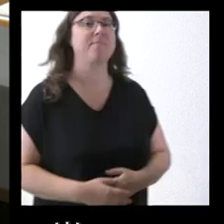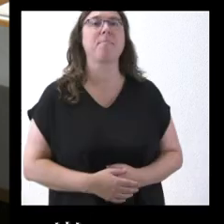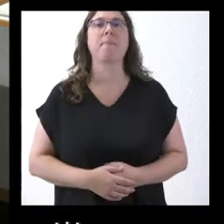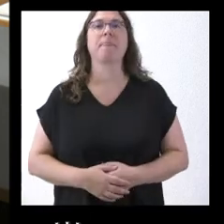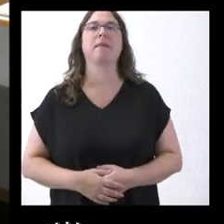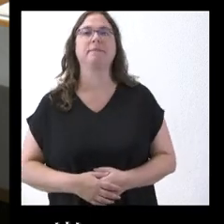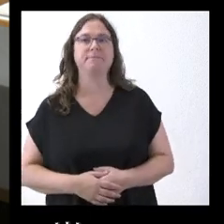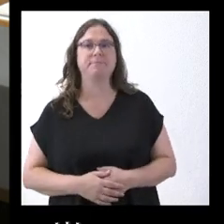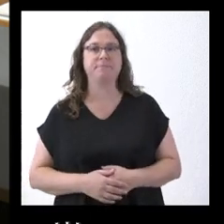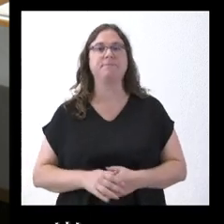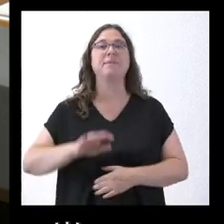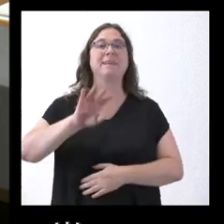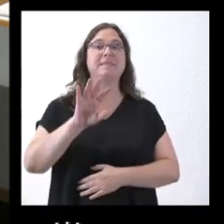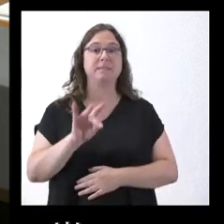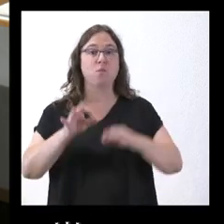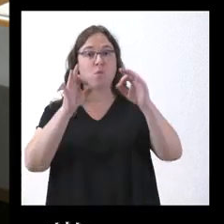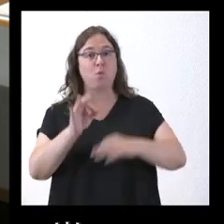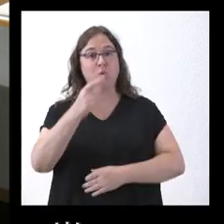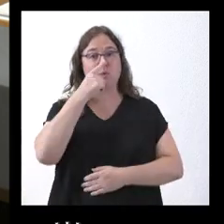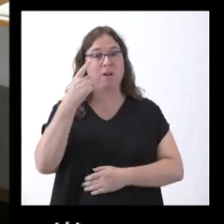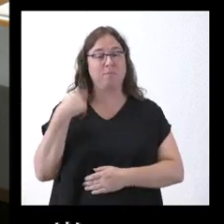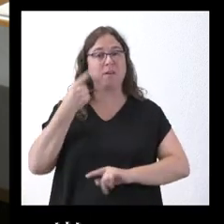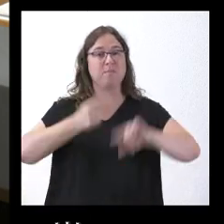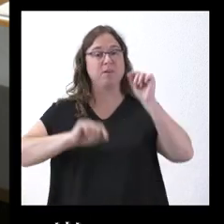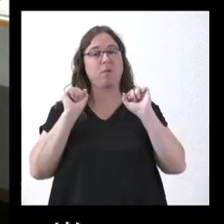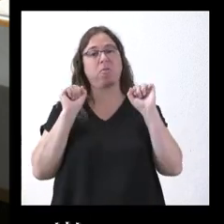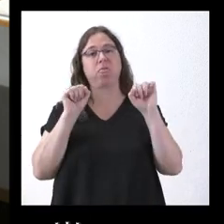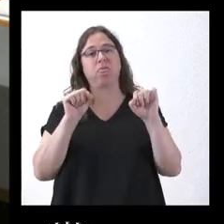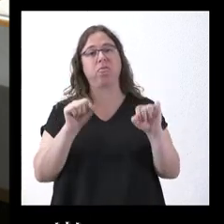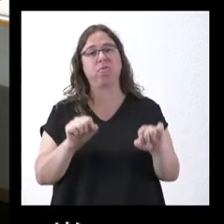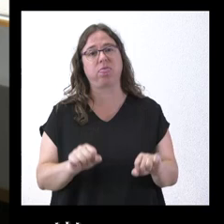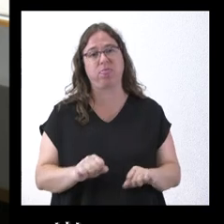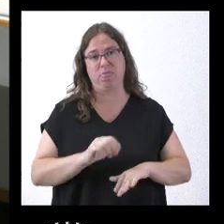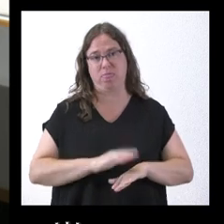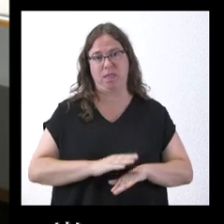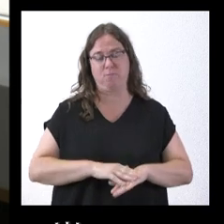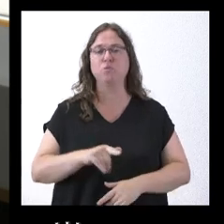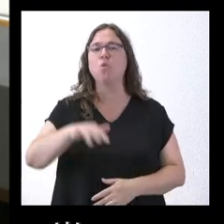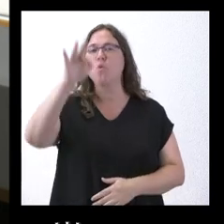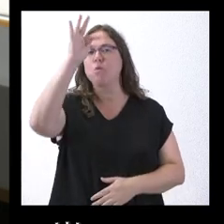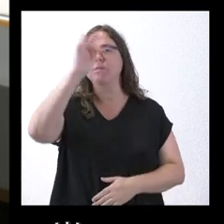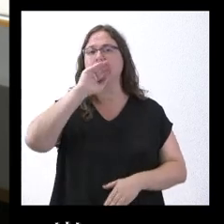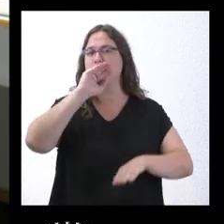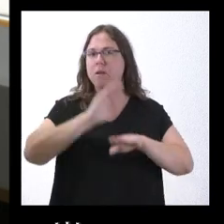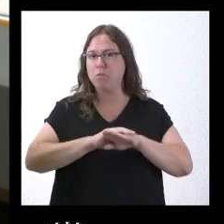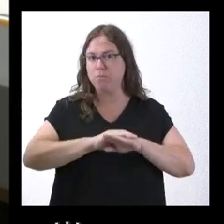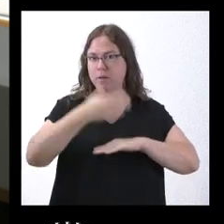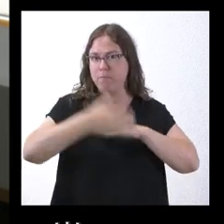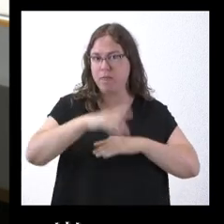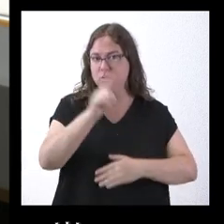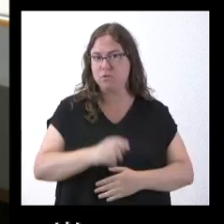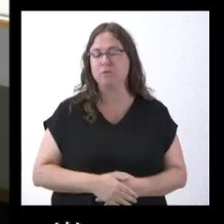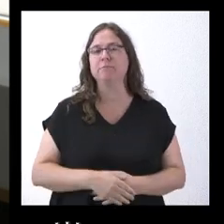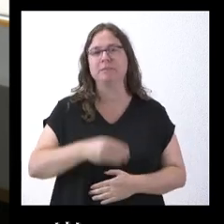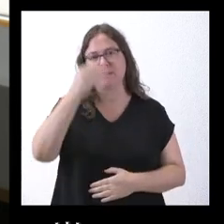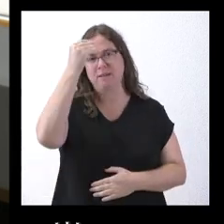esas indefiniciones a las que apunta usted de nuevo. Ahora, ¿es optimista a la hora de pensar en cumplir plazos? Teniendo en cuenta también que